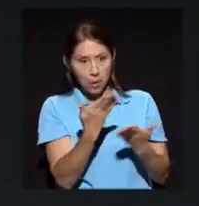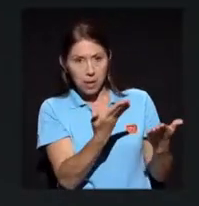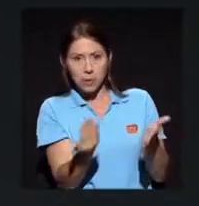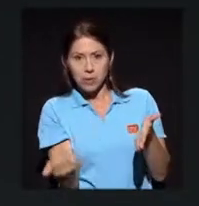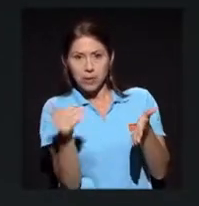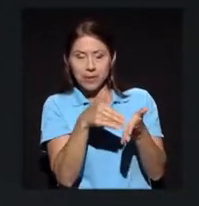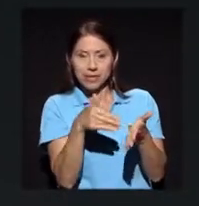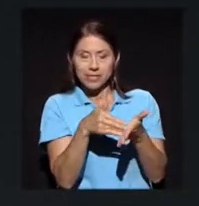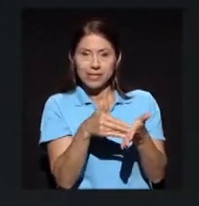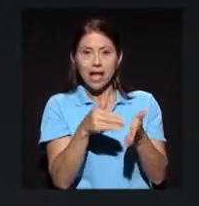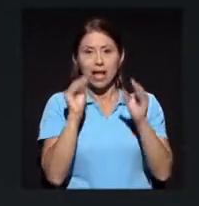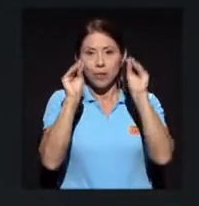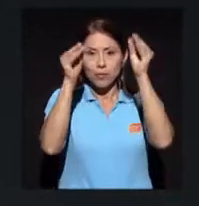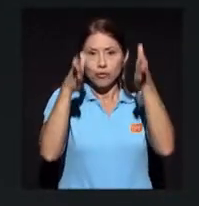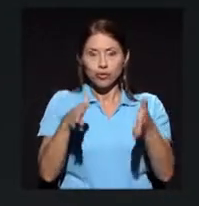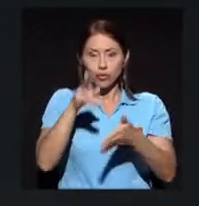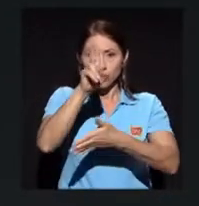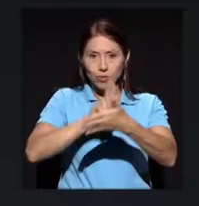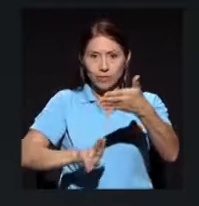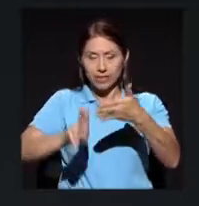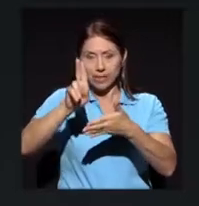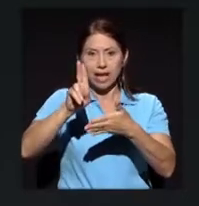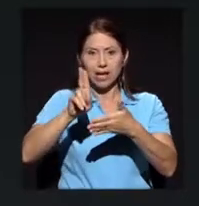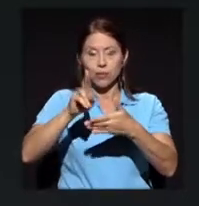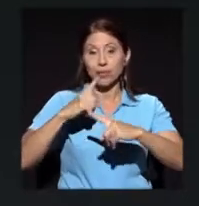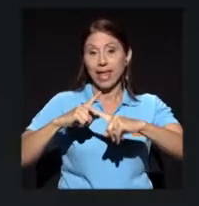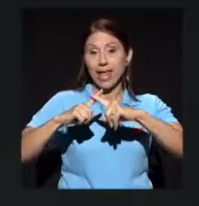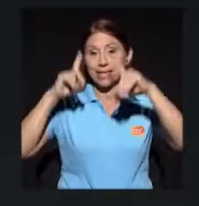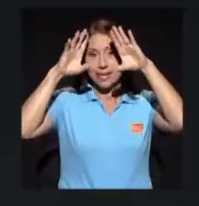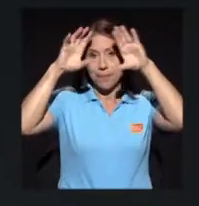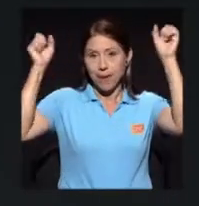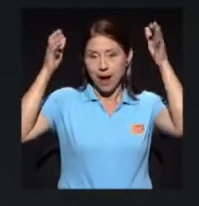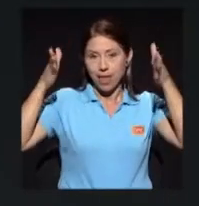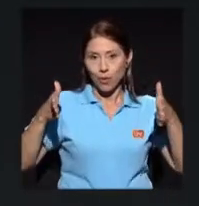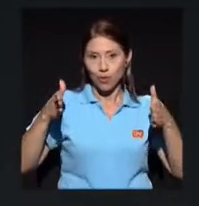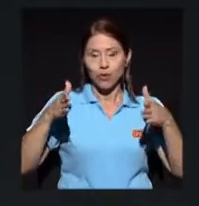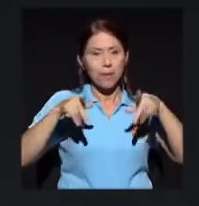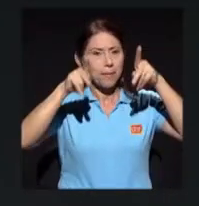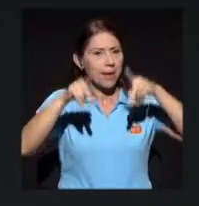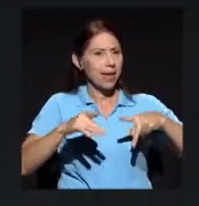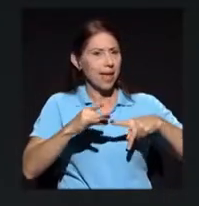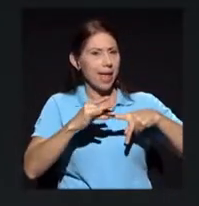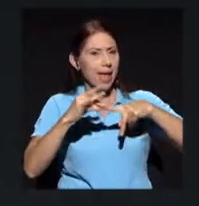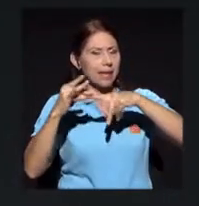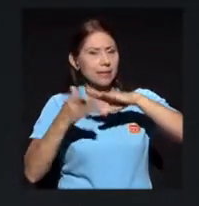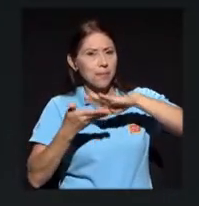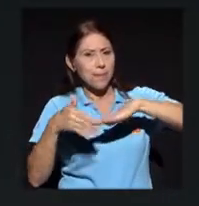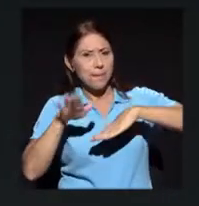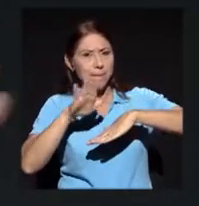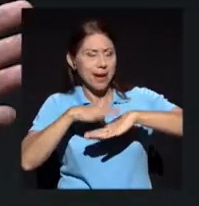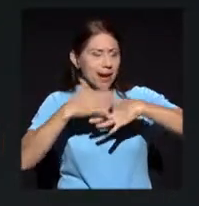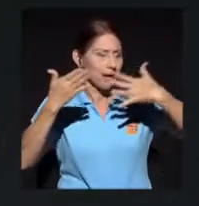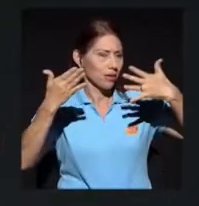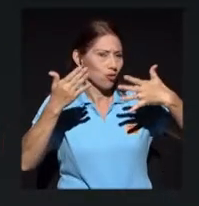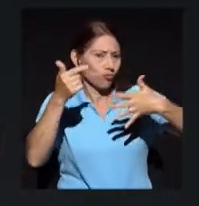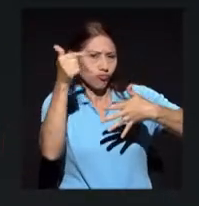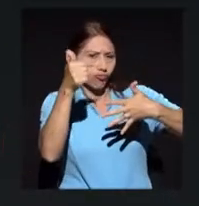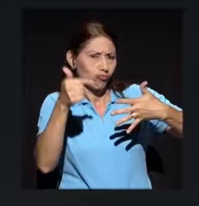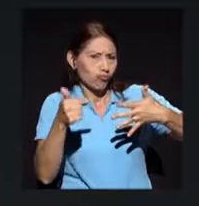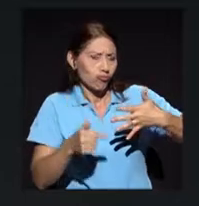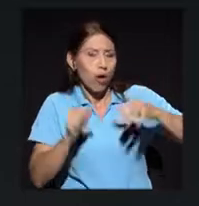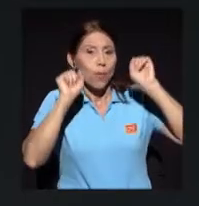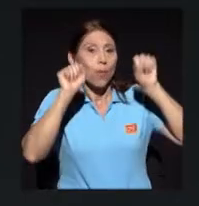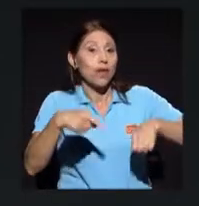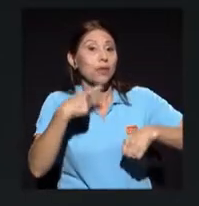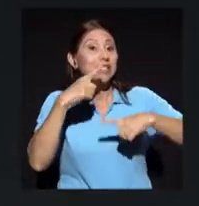nuevo al profesor universitario al ex embajador pero podríamos decir